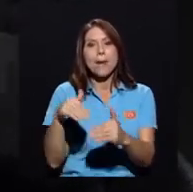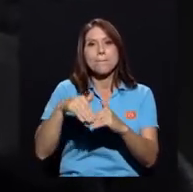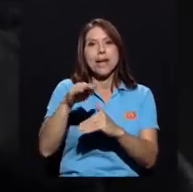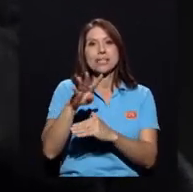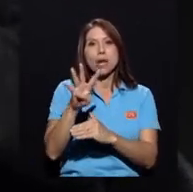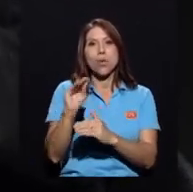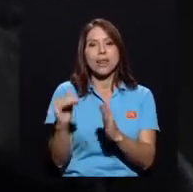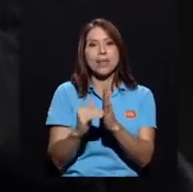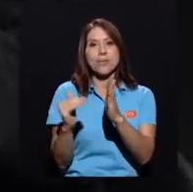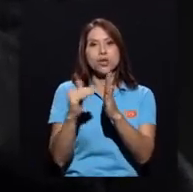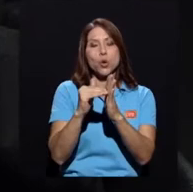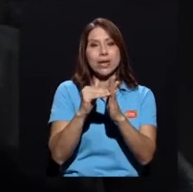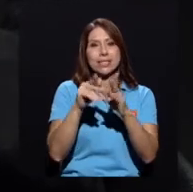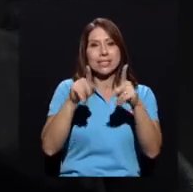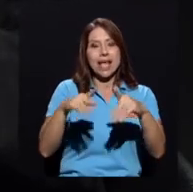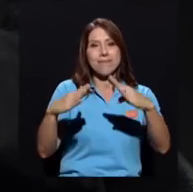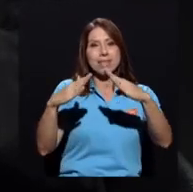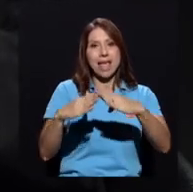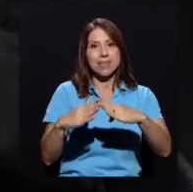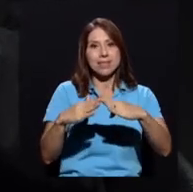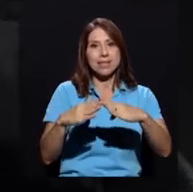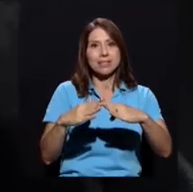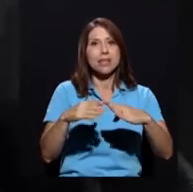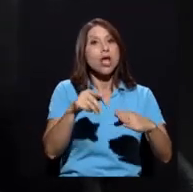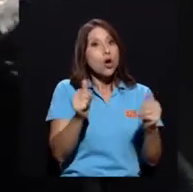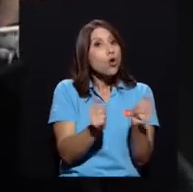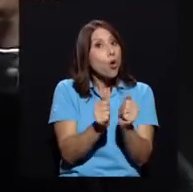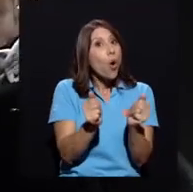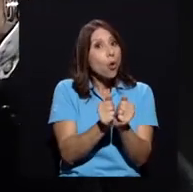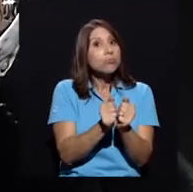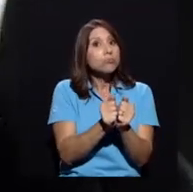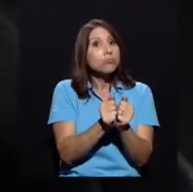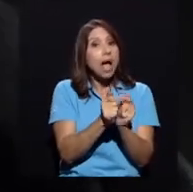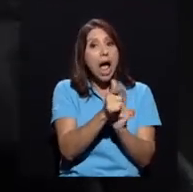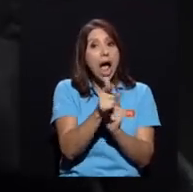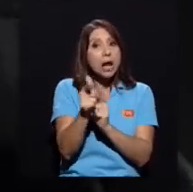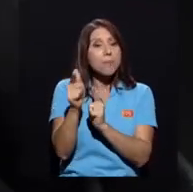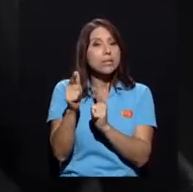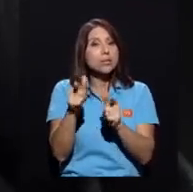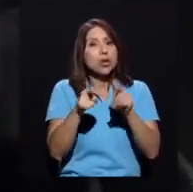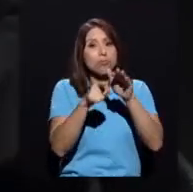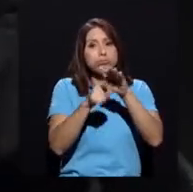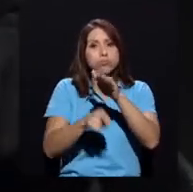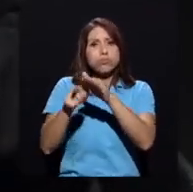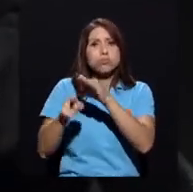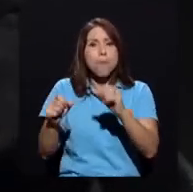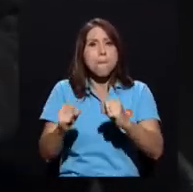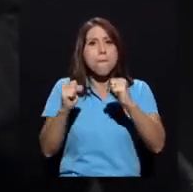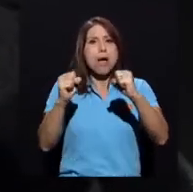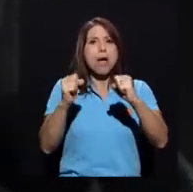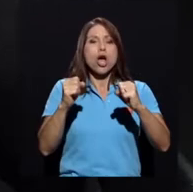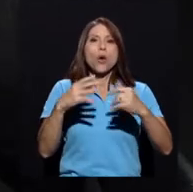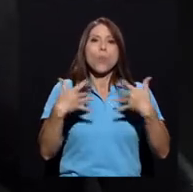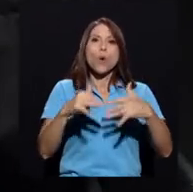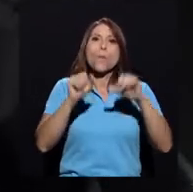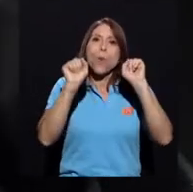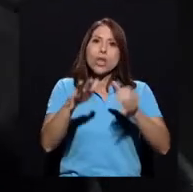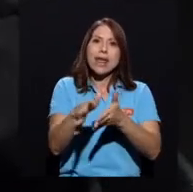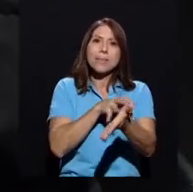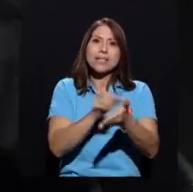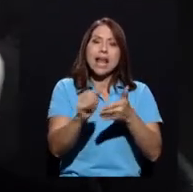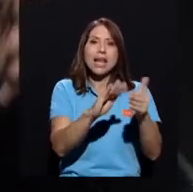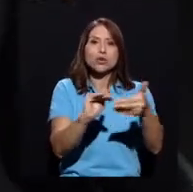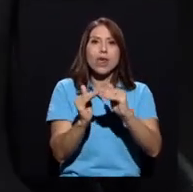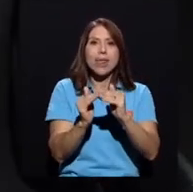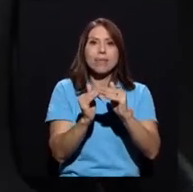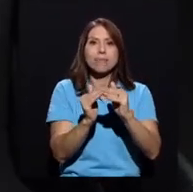artillería, digamos, relativamente muy poderosa, que podría devastar la ciudad. Este es un tema central para ellos. En cualquier